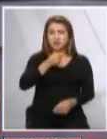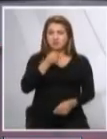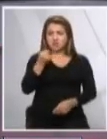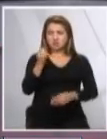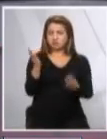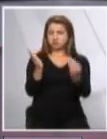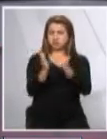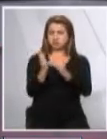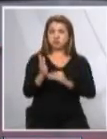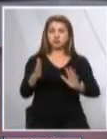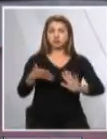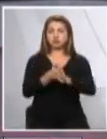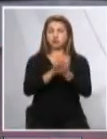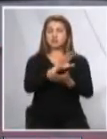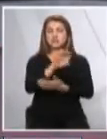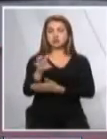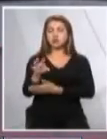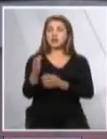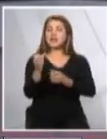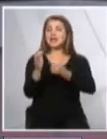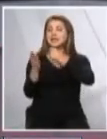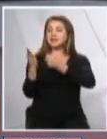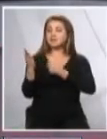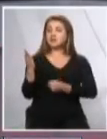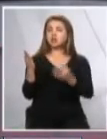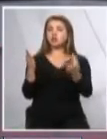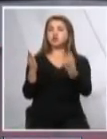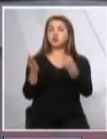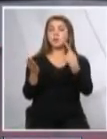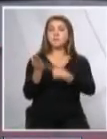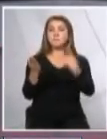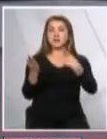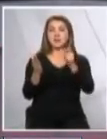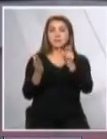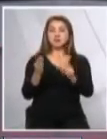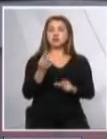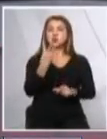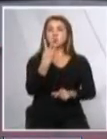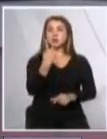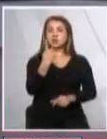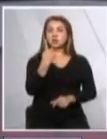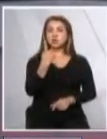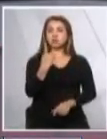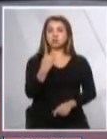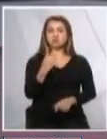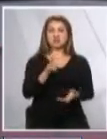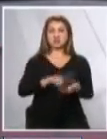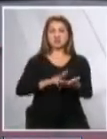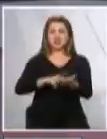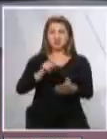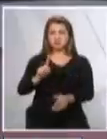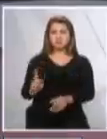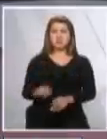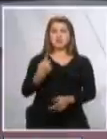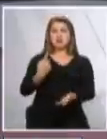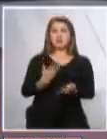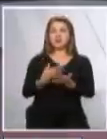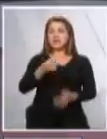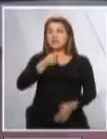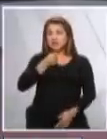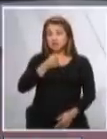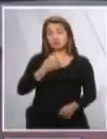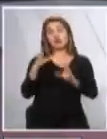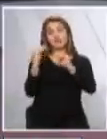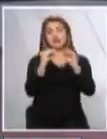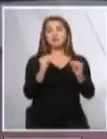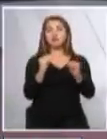varios, de todos los sectores. Pregunta, entrevista número 1000. Y está hablando de una persona de 41 años que es su primera, la verdad que yo encuentro que y hablamos